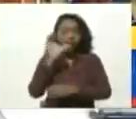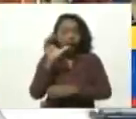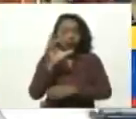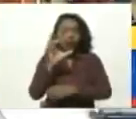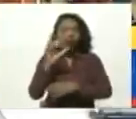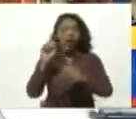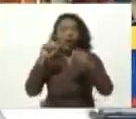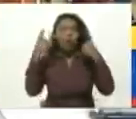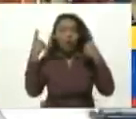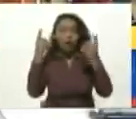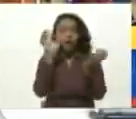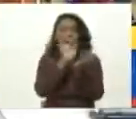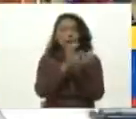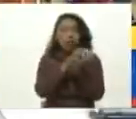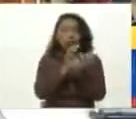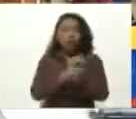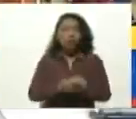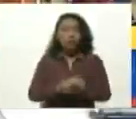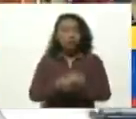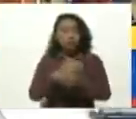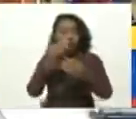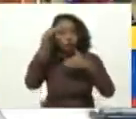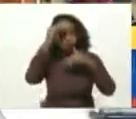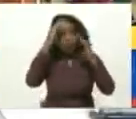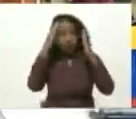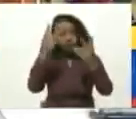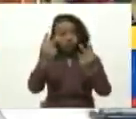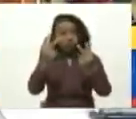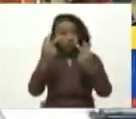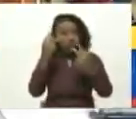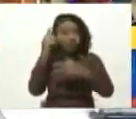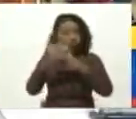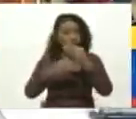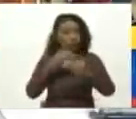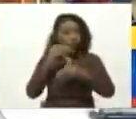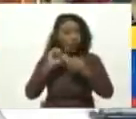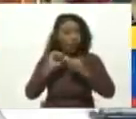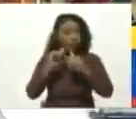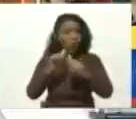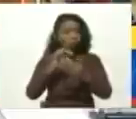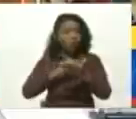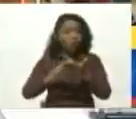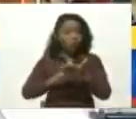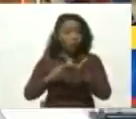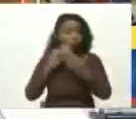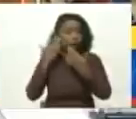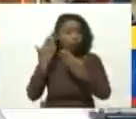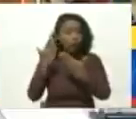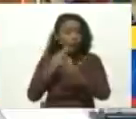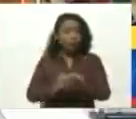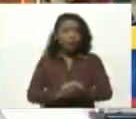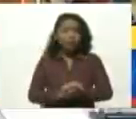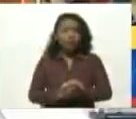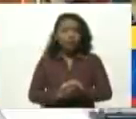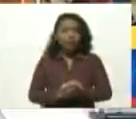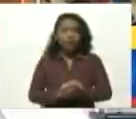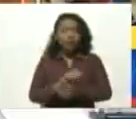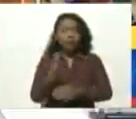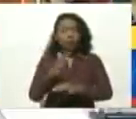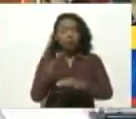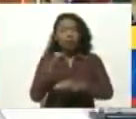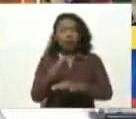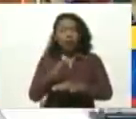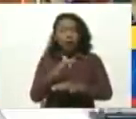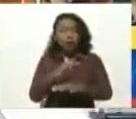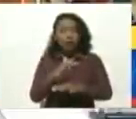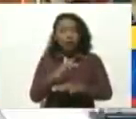Esparta. Oído, ahí se han tomado medidas y están empezando a dar resultados. Parece, ajá,